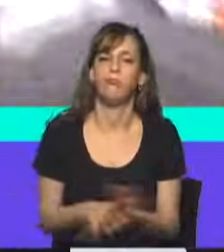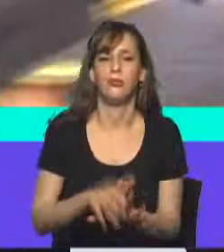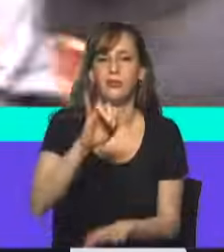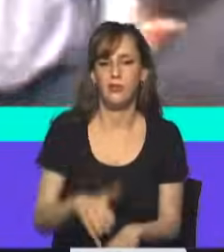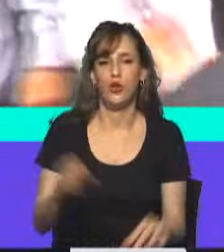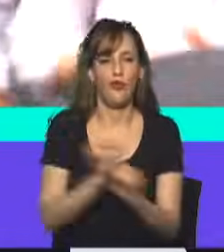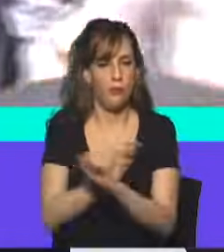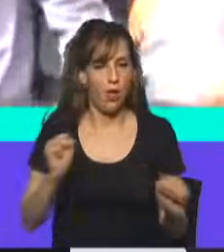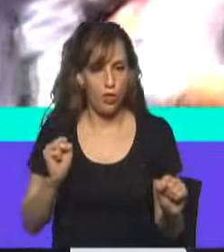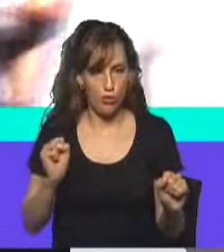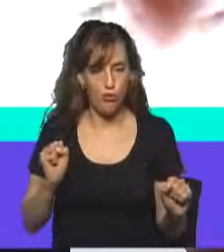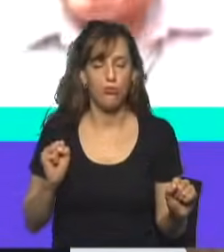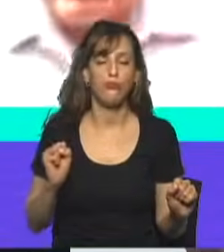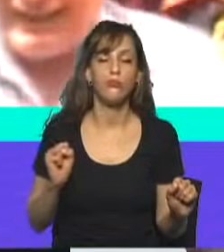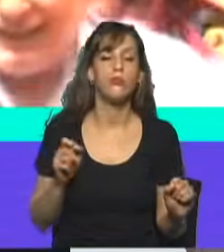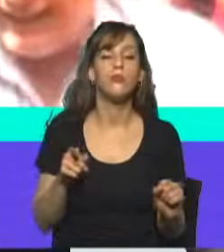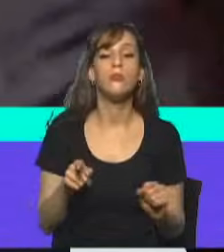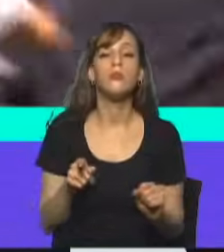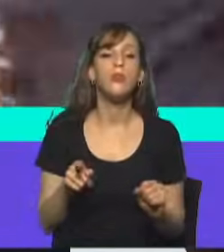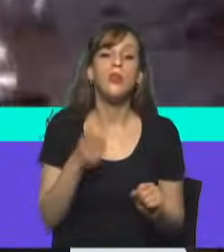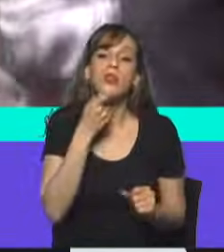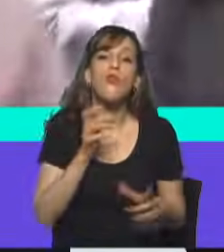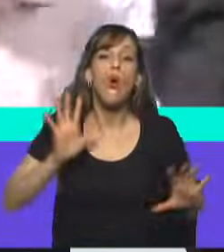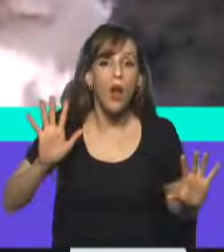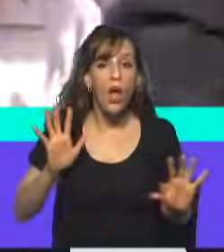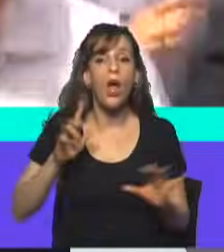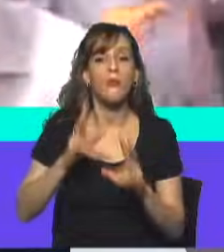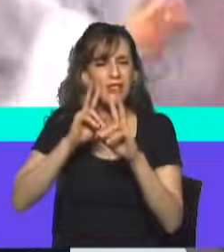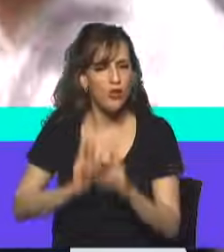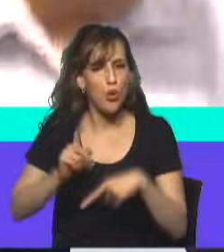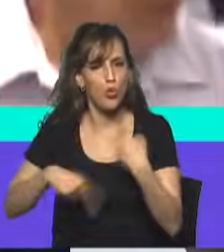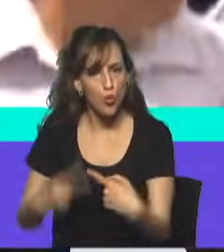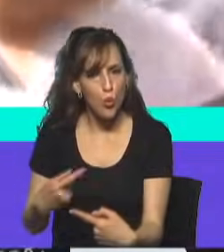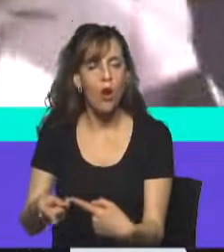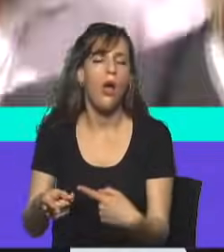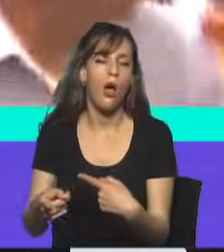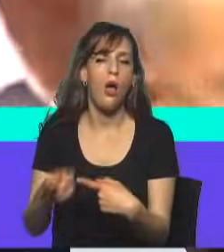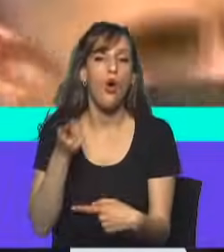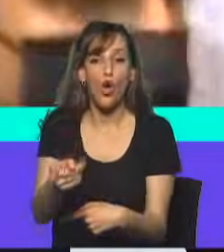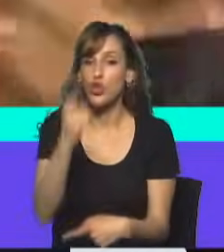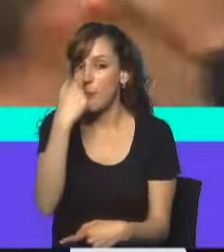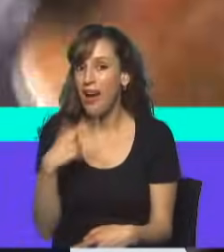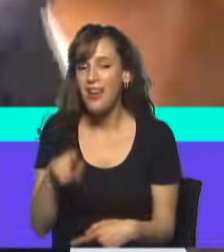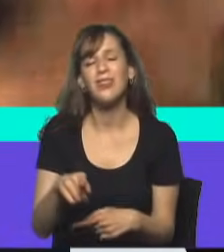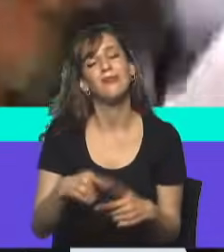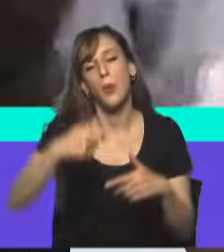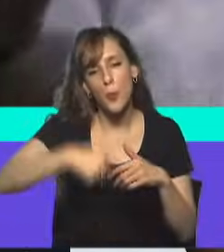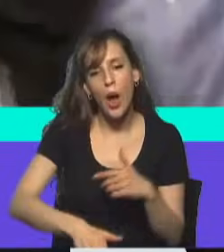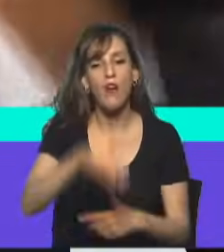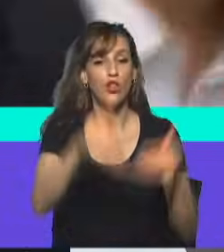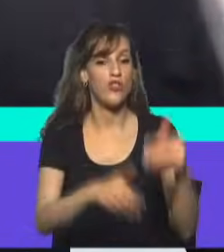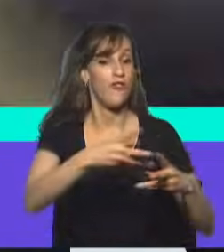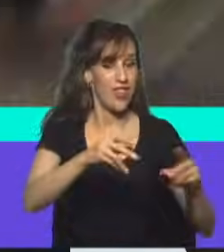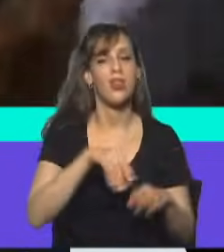dando a entender que el procesamiento, en el caso de que sea procesamiento, él descuenta que sí, se daría después de las elecciones.